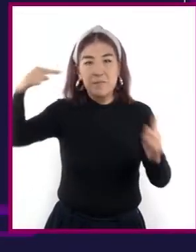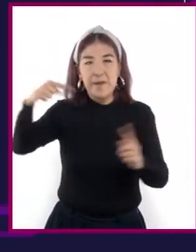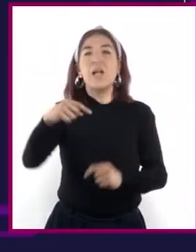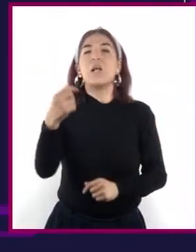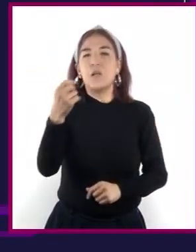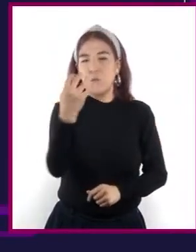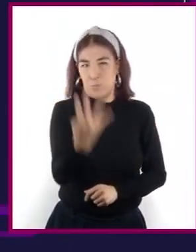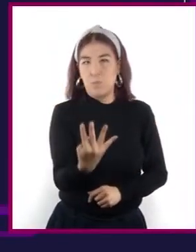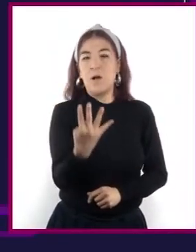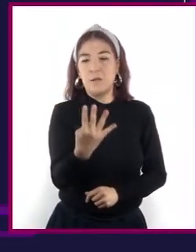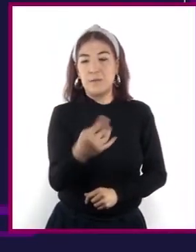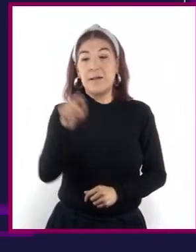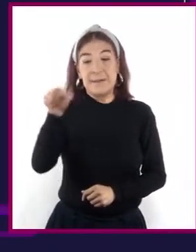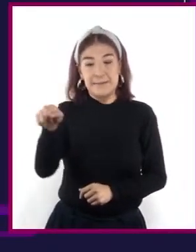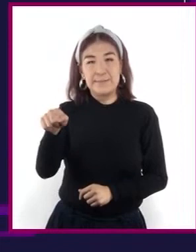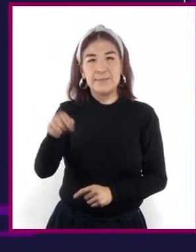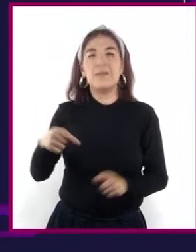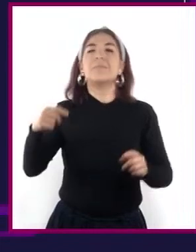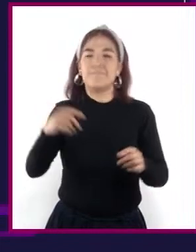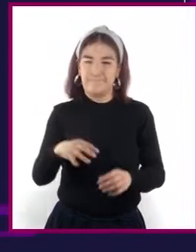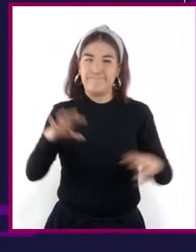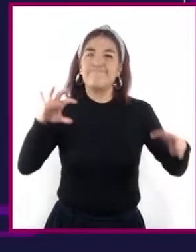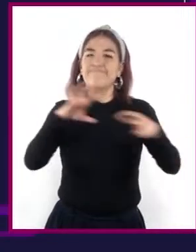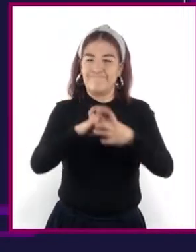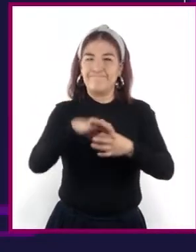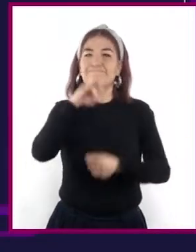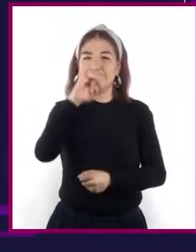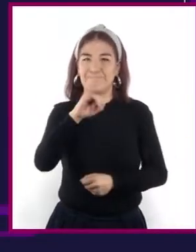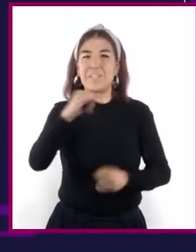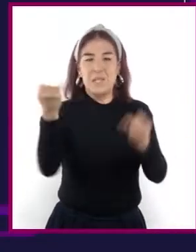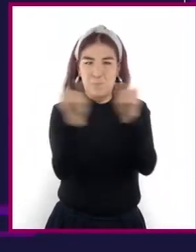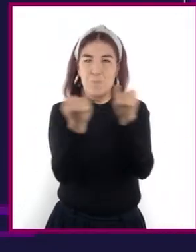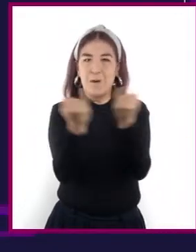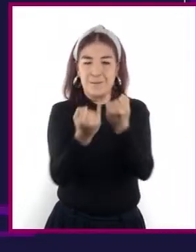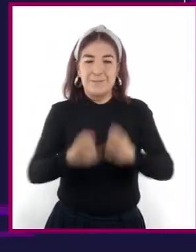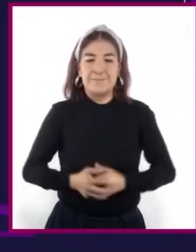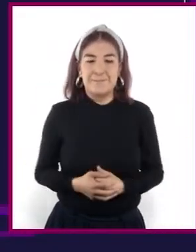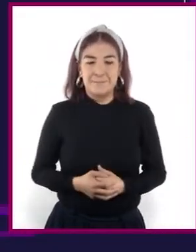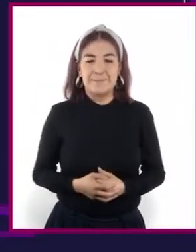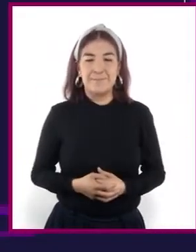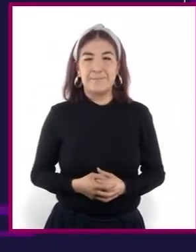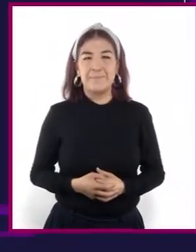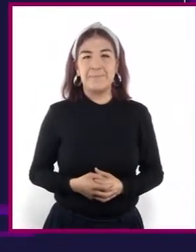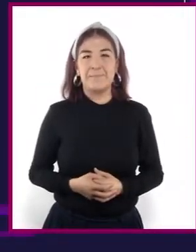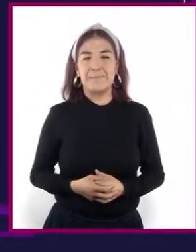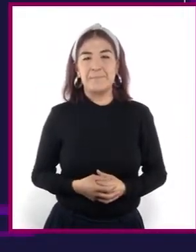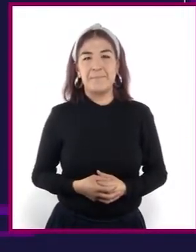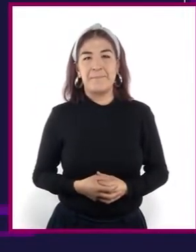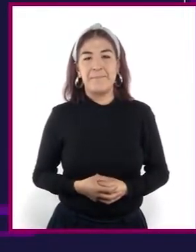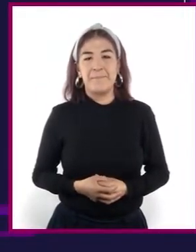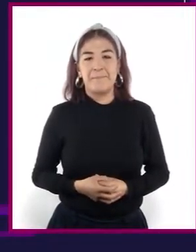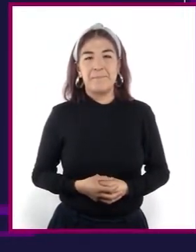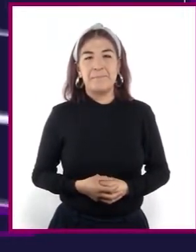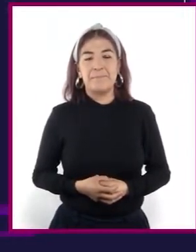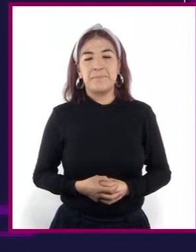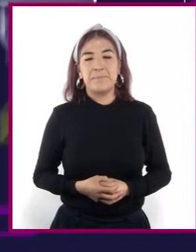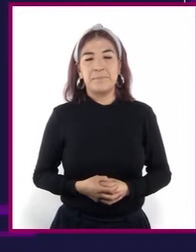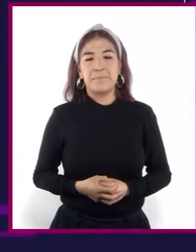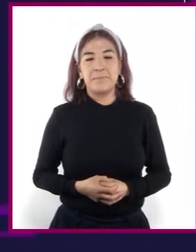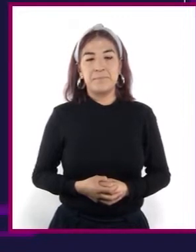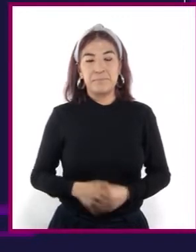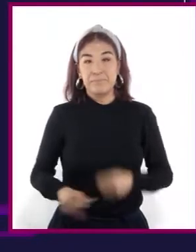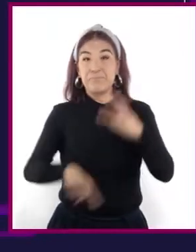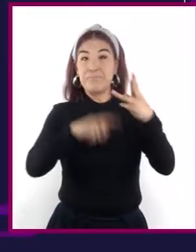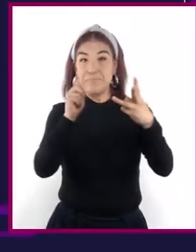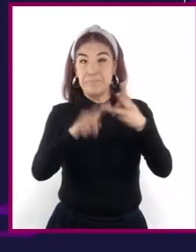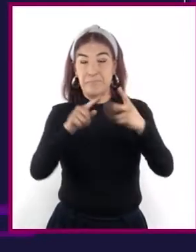4. Por lo tanto, esto significa que esta es una relación de proporcionalidad directa. En la